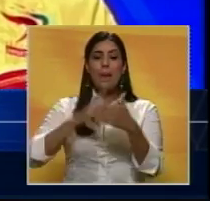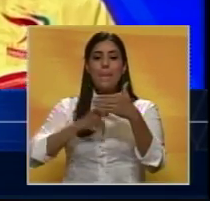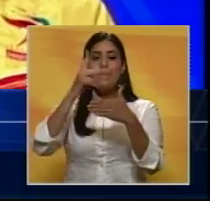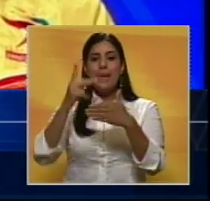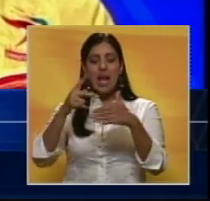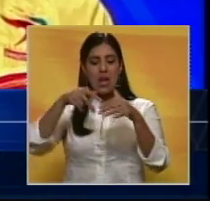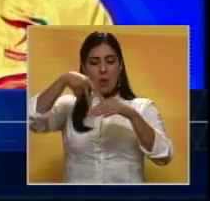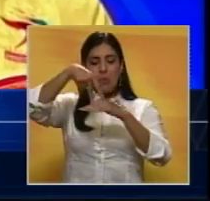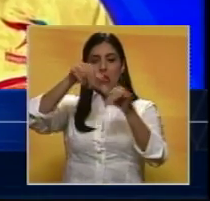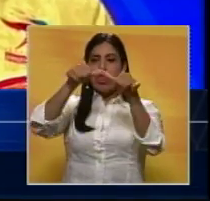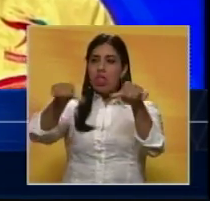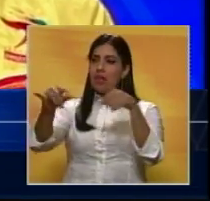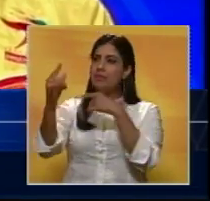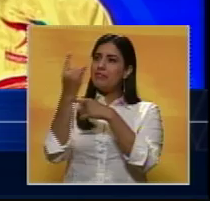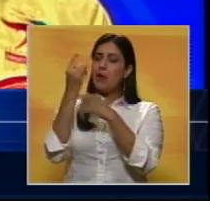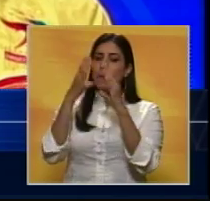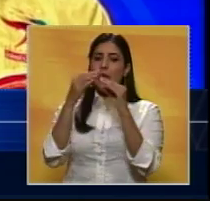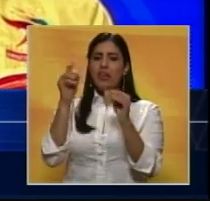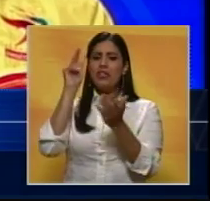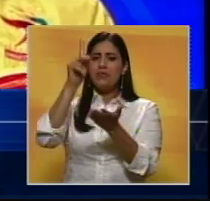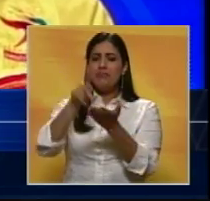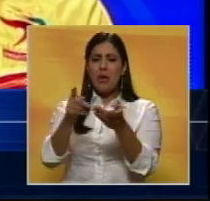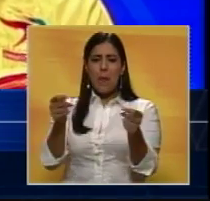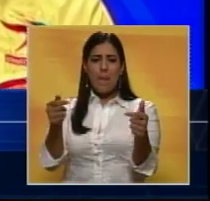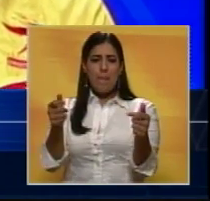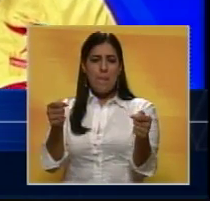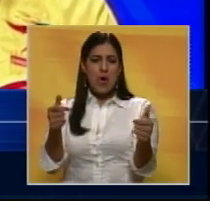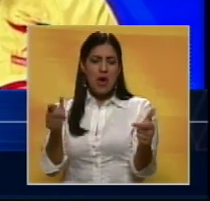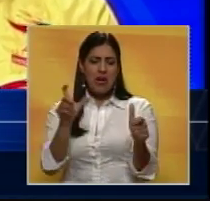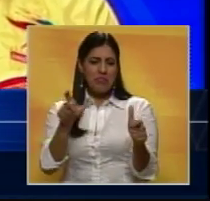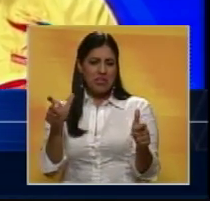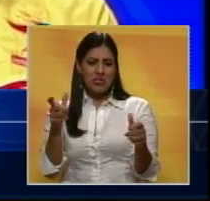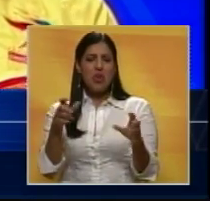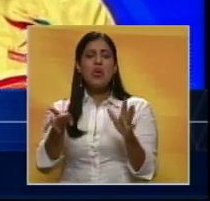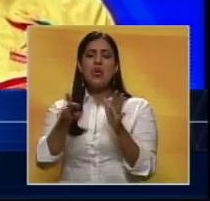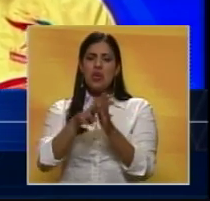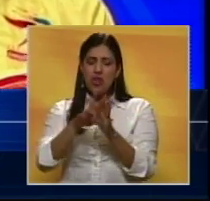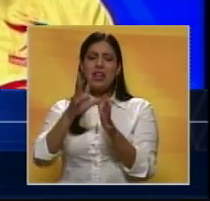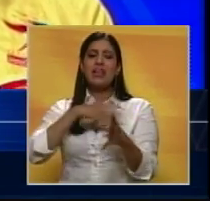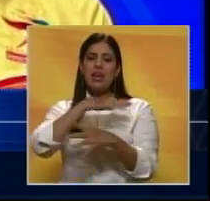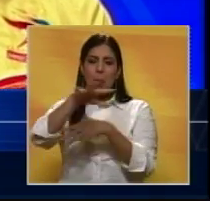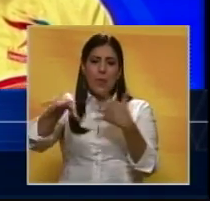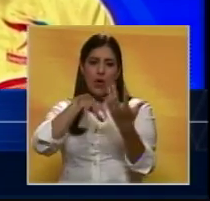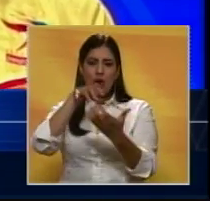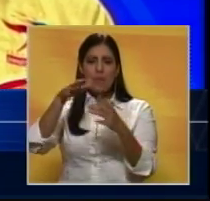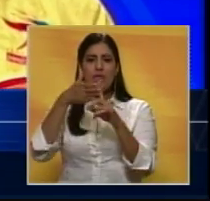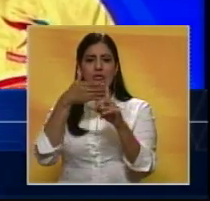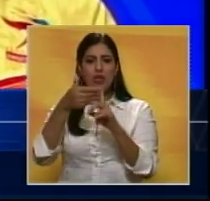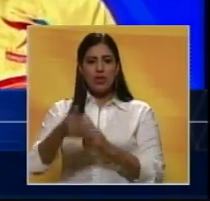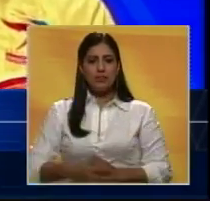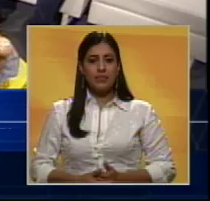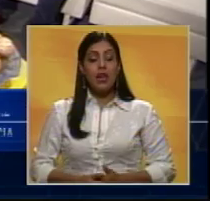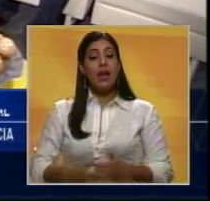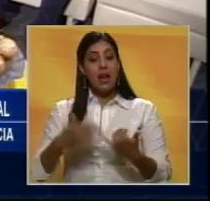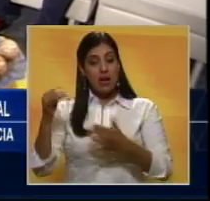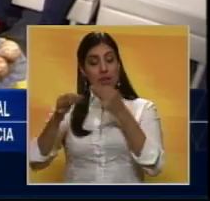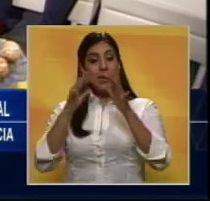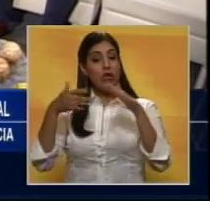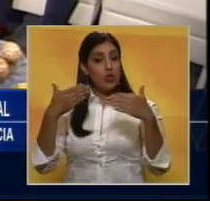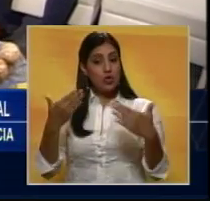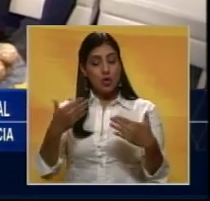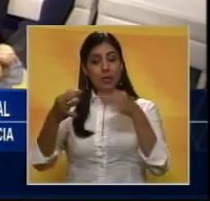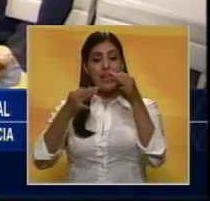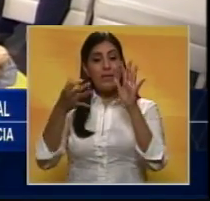gran plantón y lo dejaron plantado porque la asistencia fue, aparte que fue poca, volvieron a generar hechos de violencia. Aponte se refirió